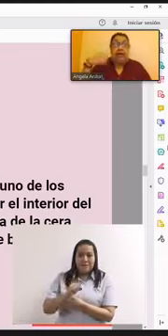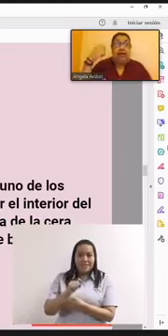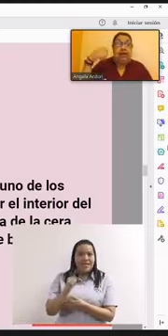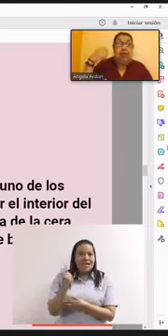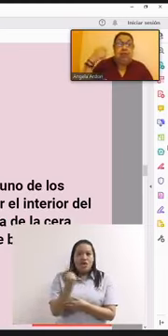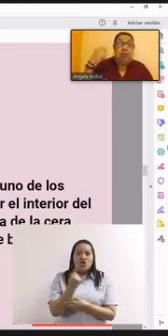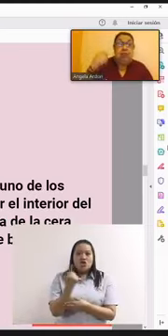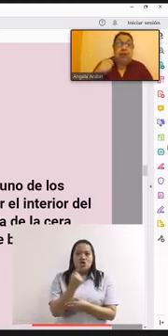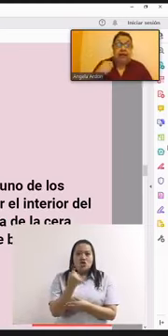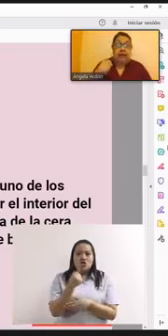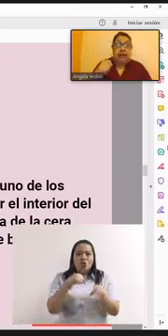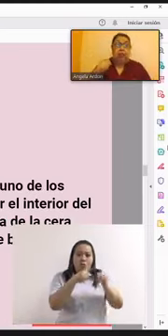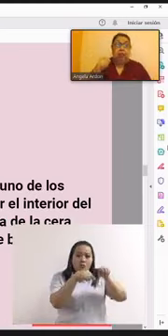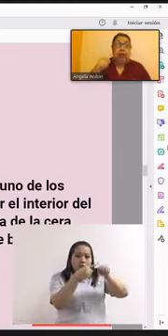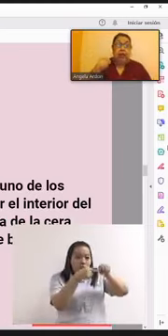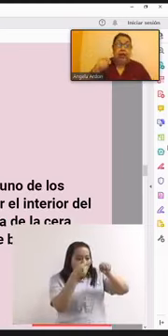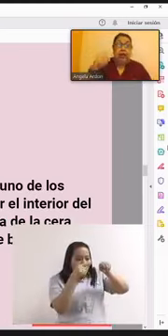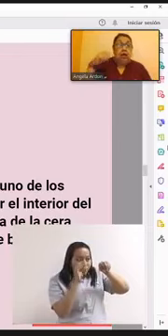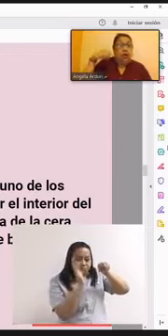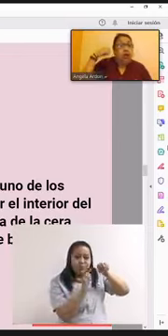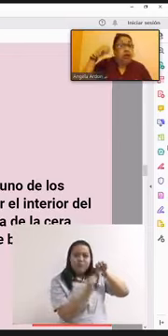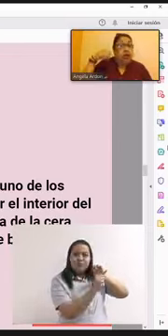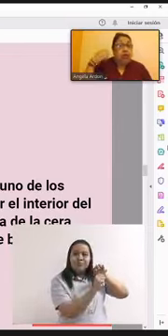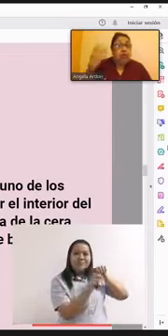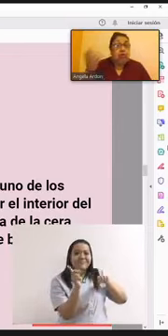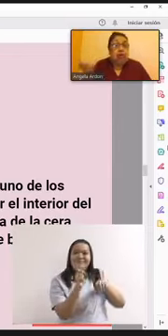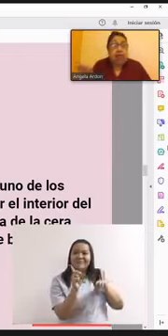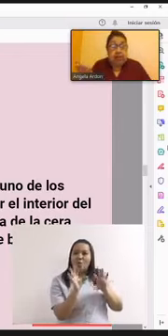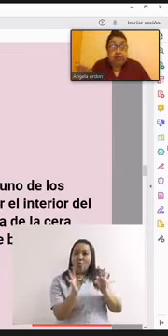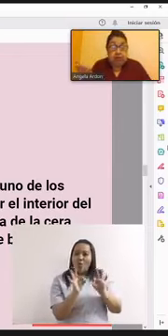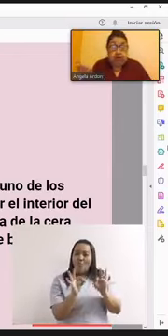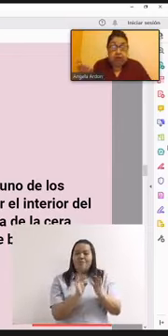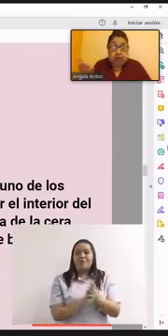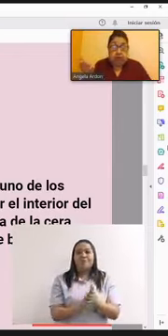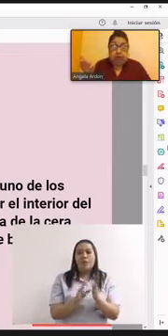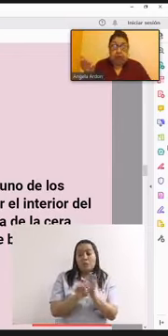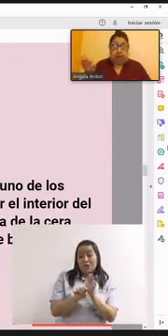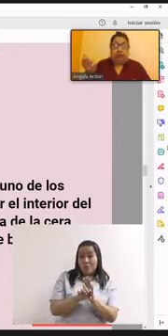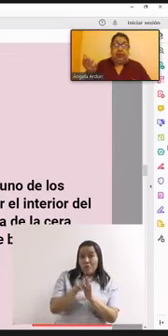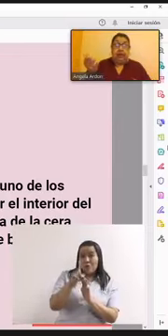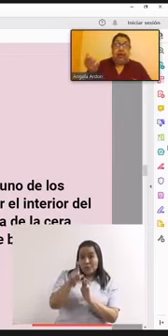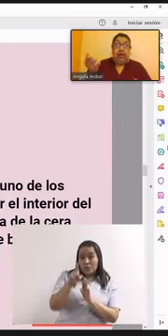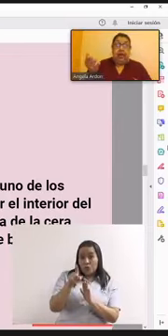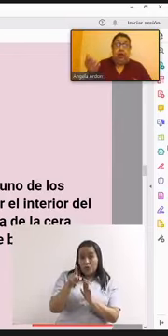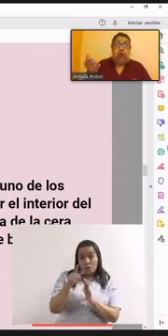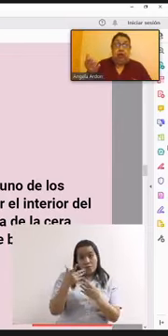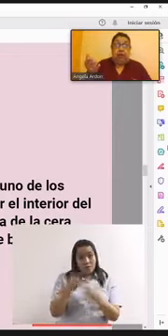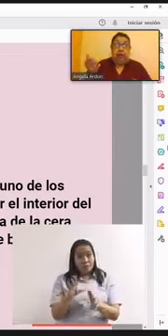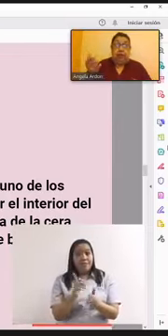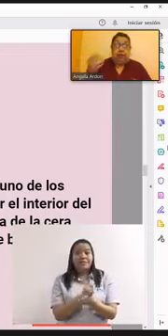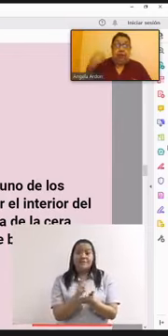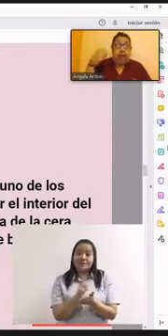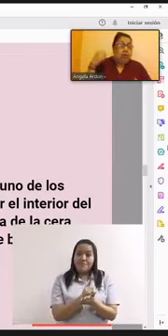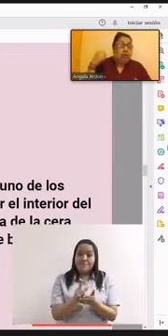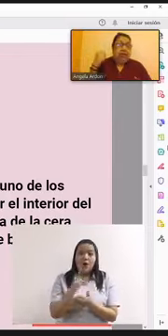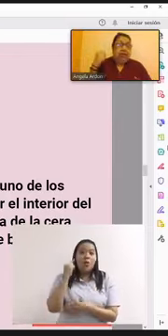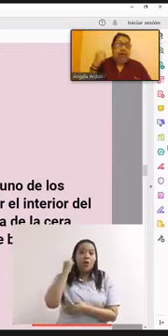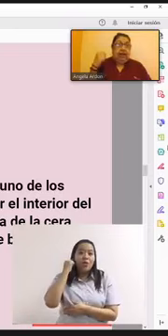y saberlo limpiar. ¿Por qué? Ustedes, yo no sé si ustedes se han limpiado los oídos y ustedes de